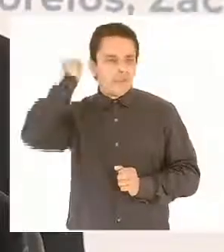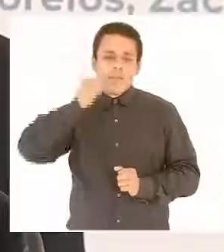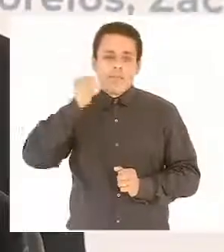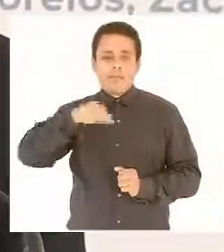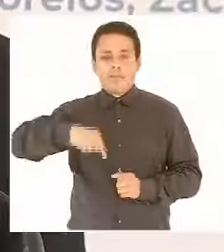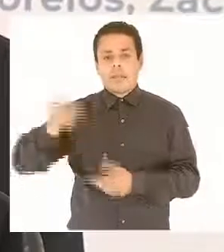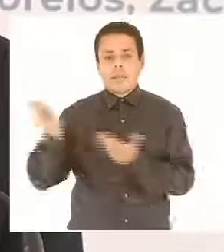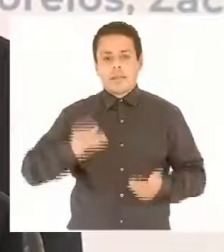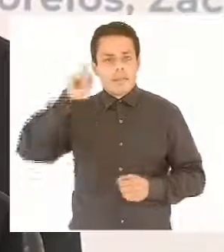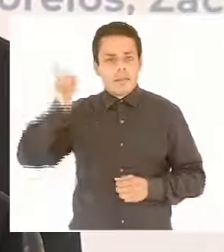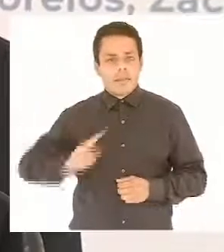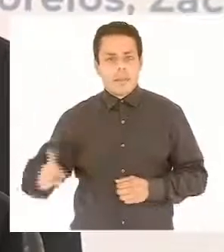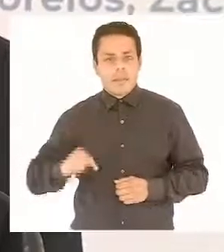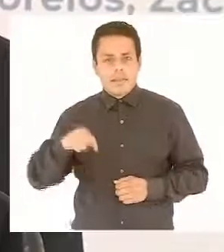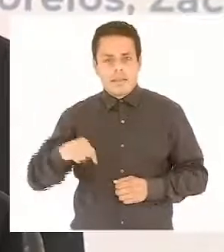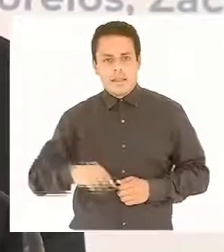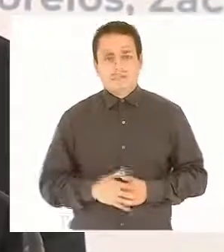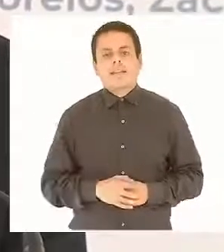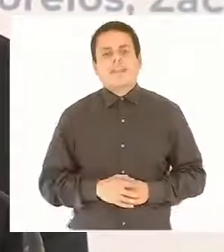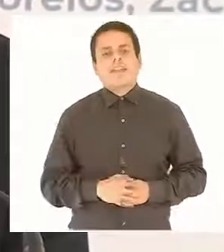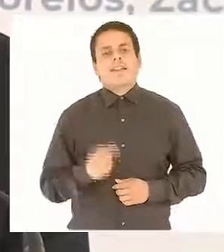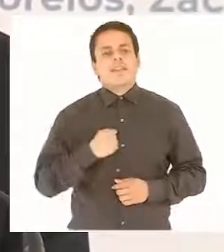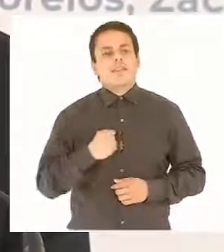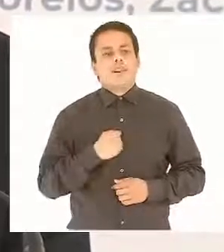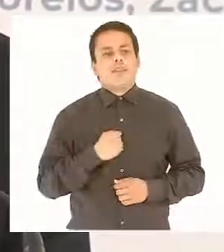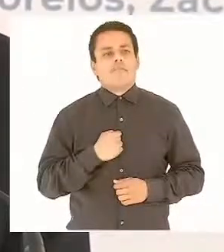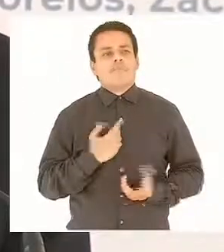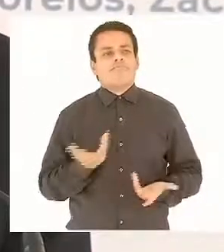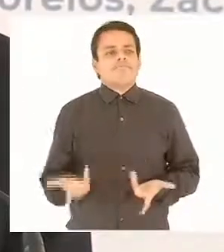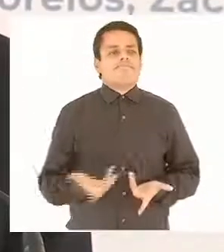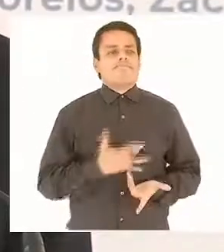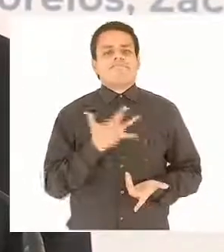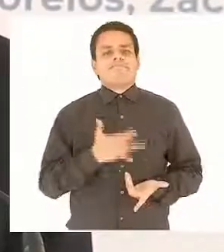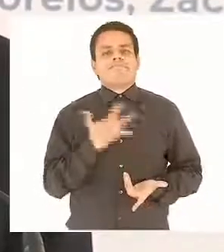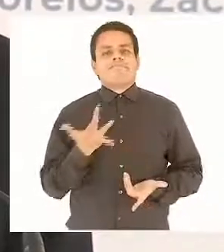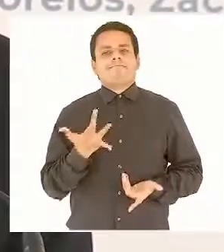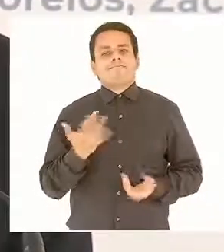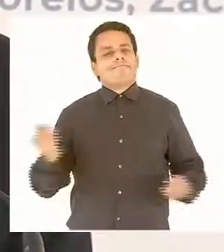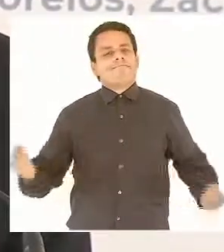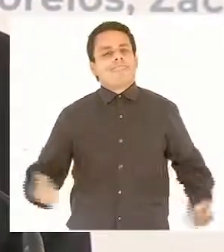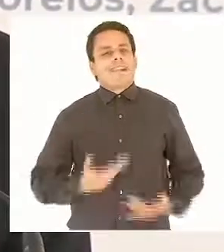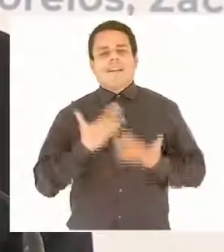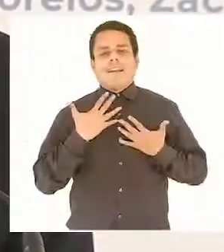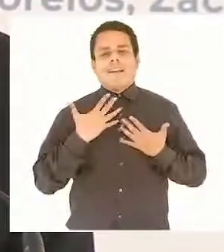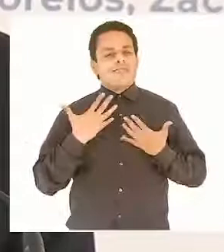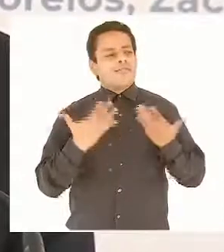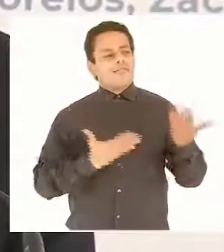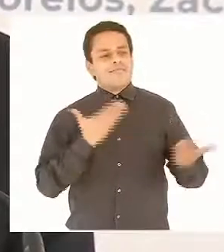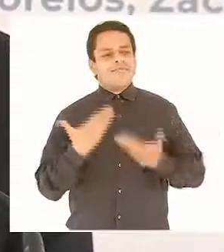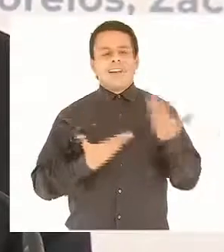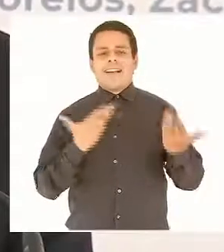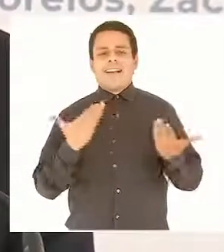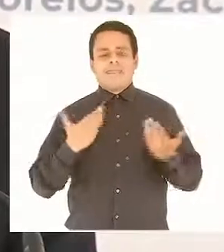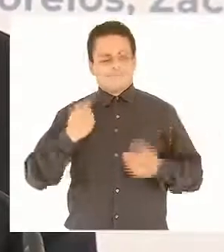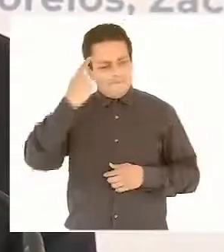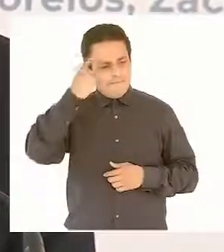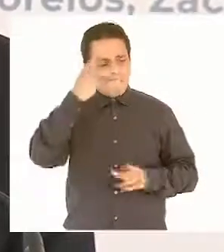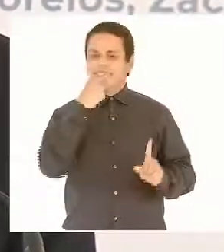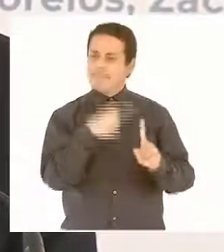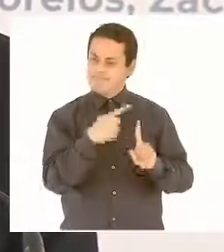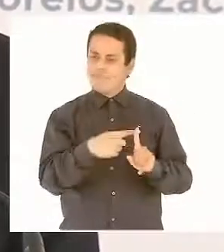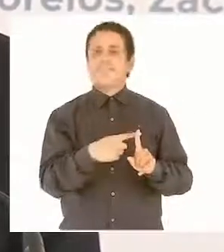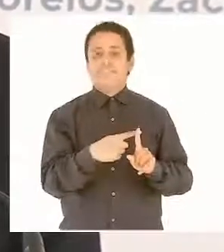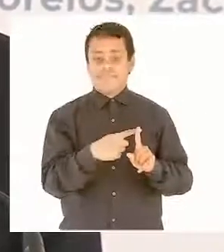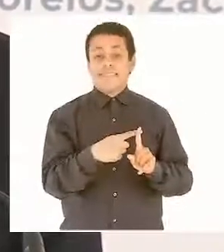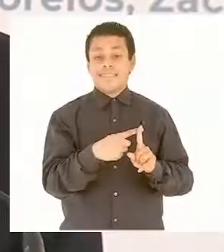Zacatecas me lleno de ilusión, de entusiasmo, de optimismo.